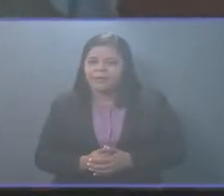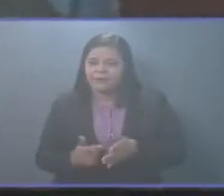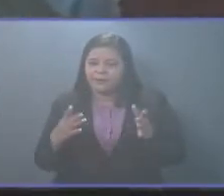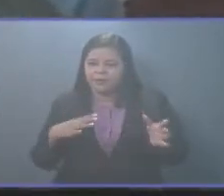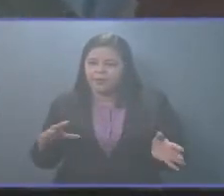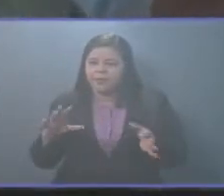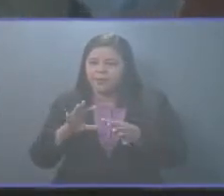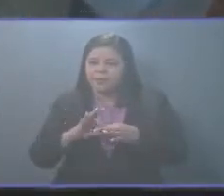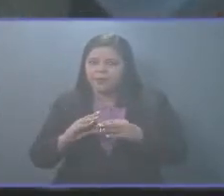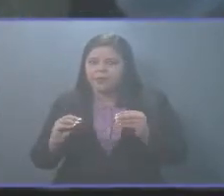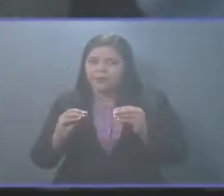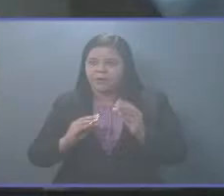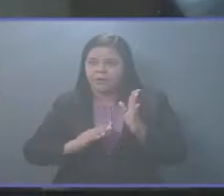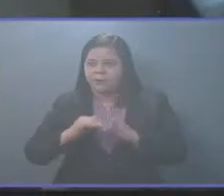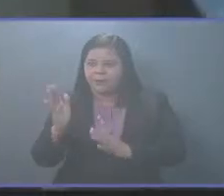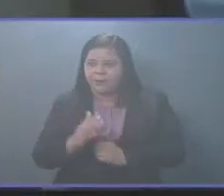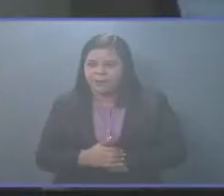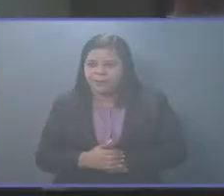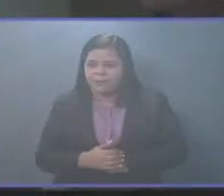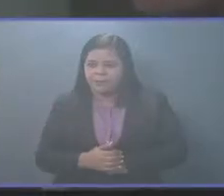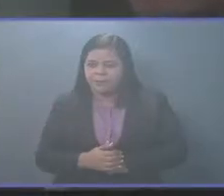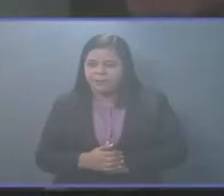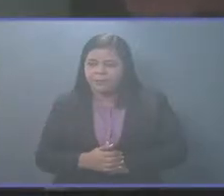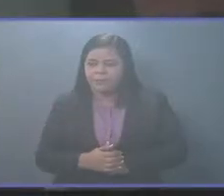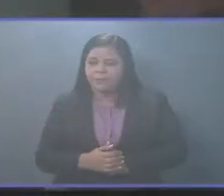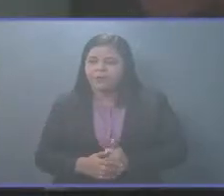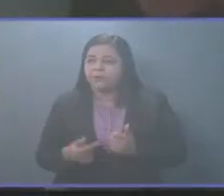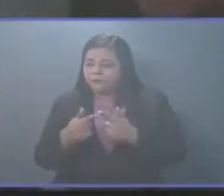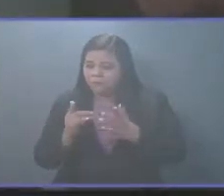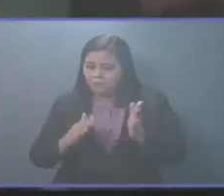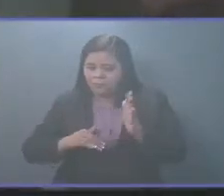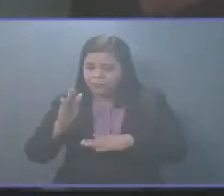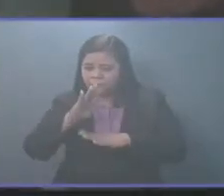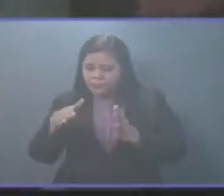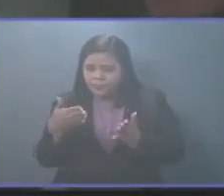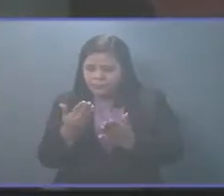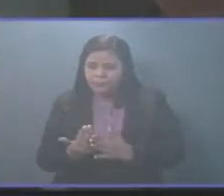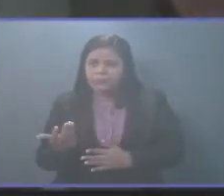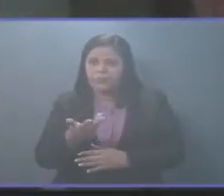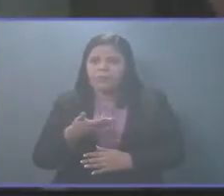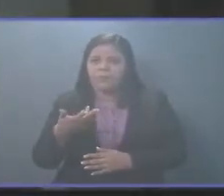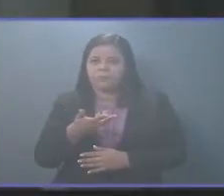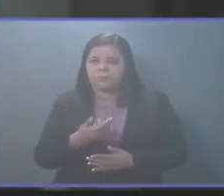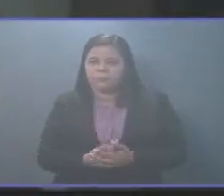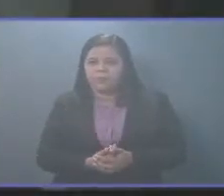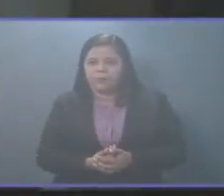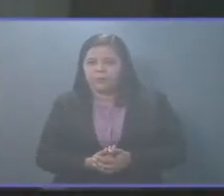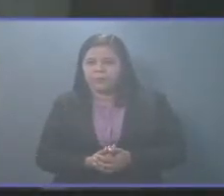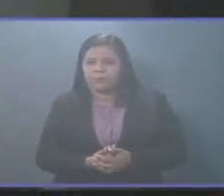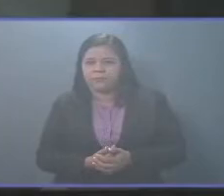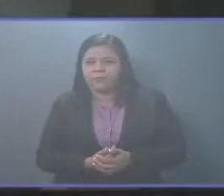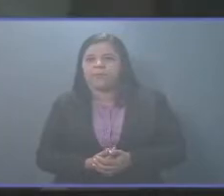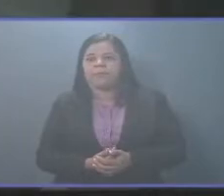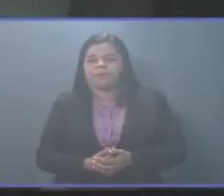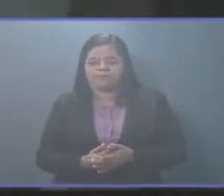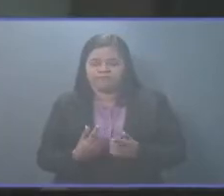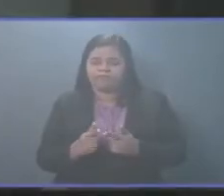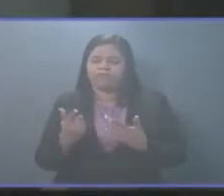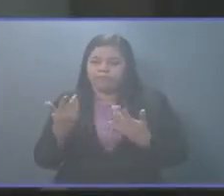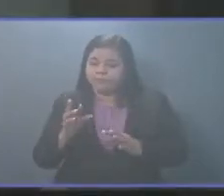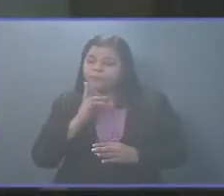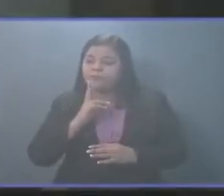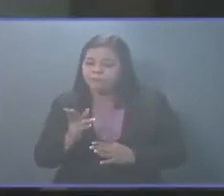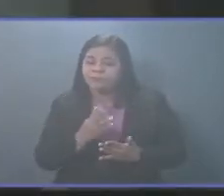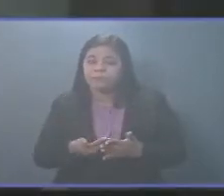presupuesto extraordinario. Supongo que ustedes también lo requirieron y sería bueno saber cuál es la respuesta ante